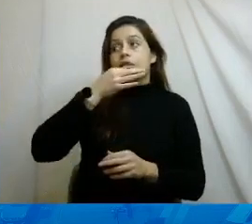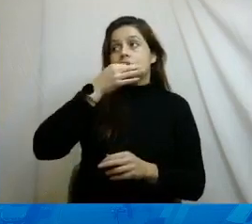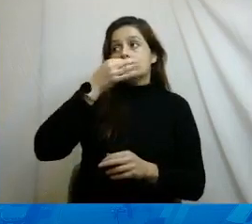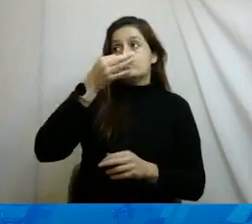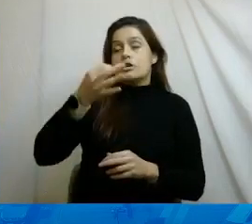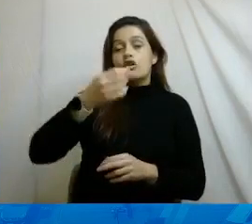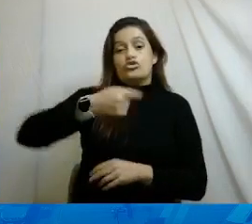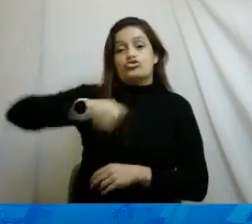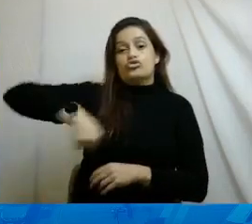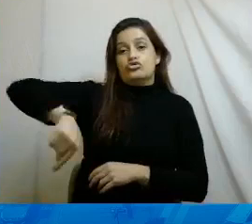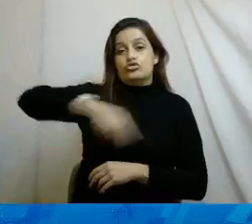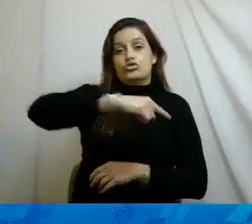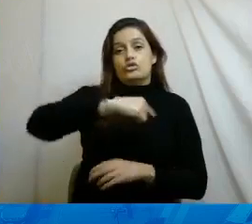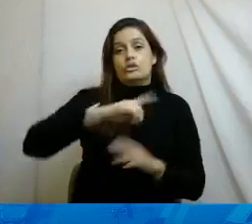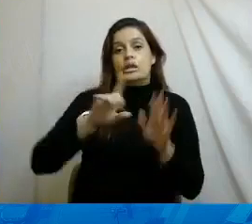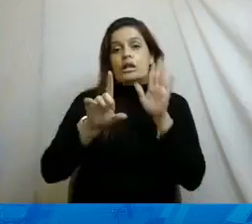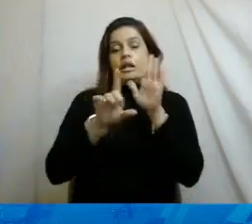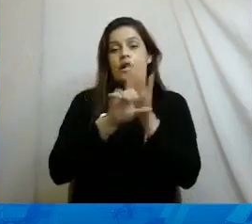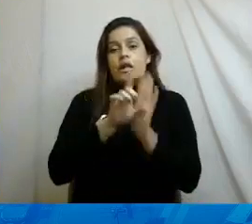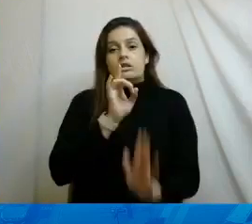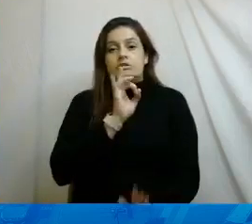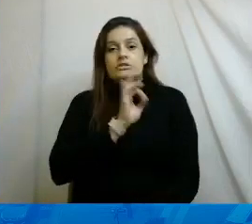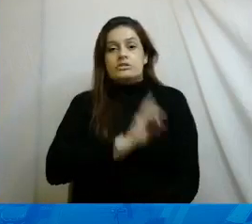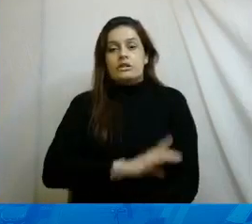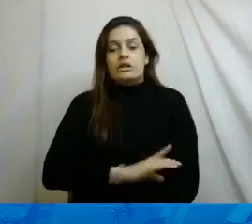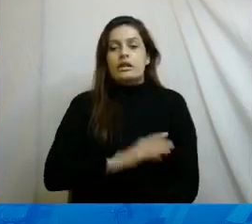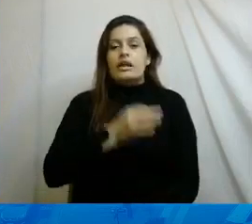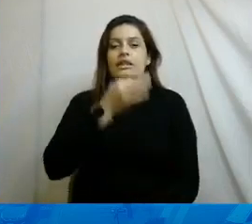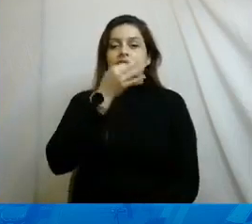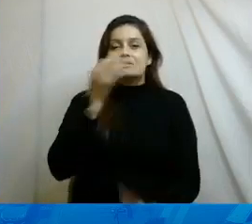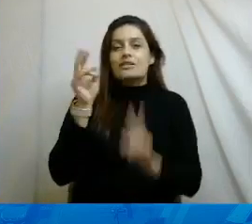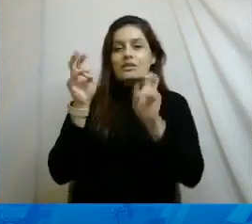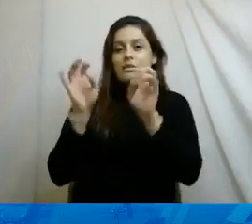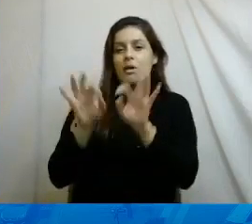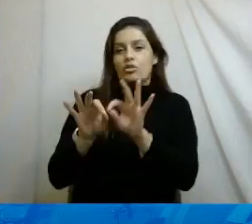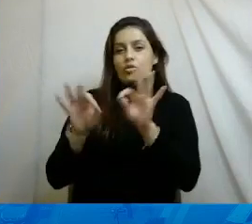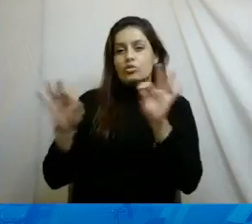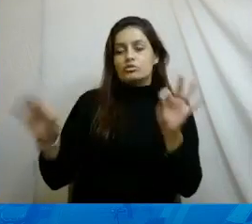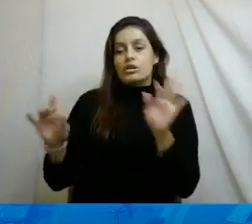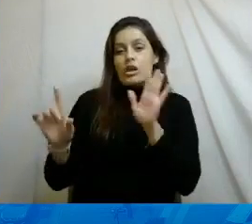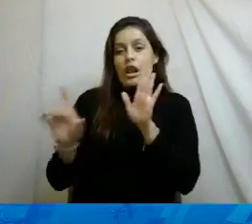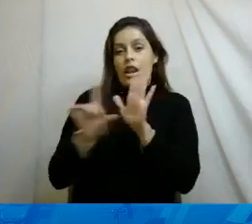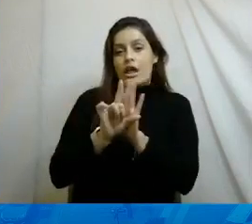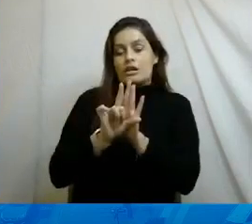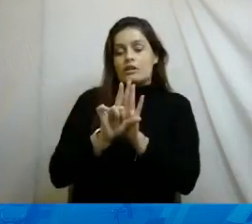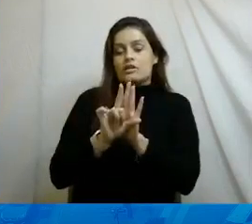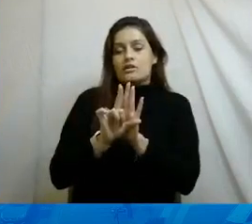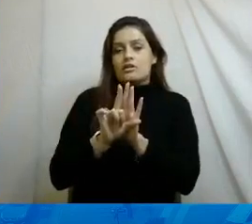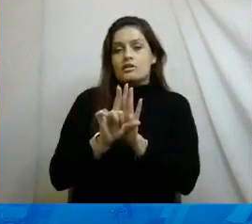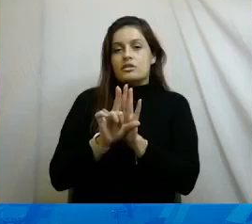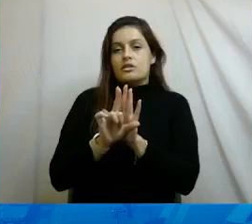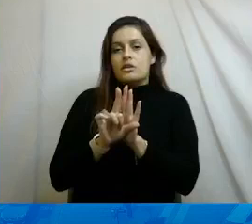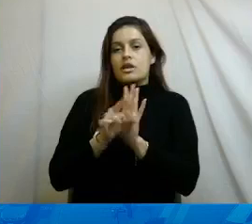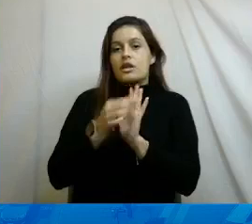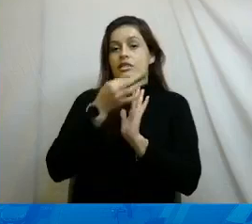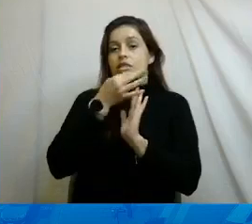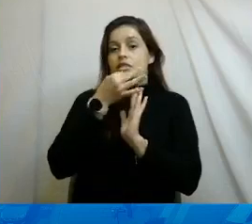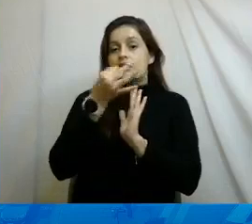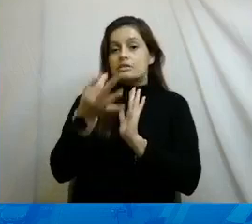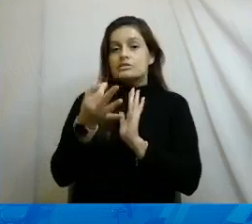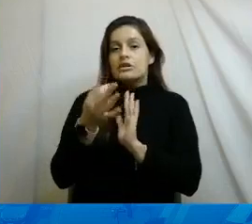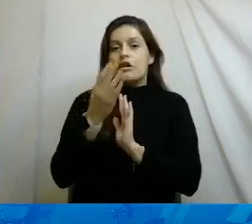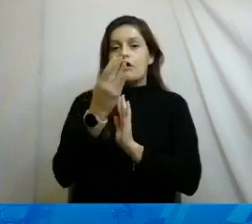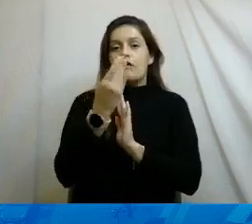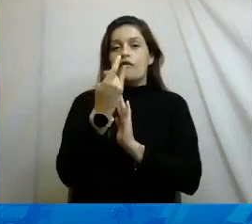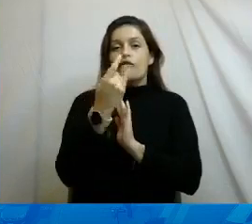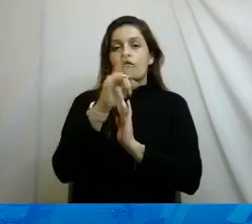en nuestra legislación chilena, en lo que conlleva educación, la ley 20.536, no legisla el término bullying, no